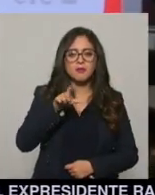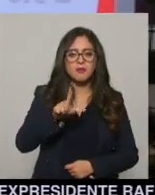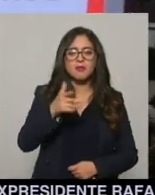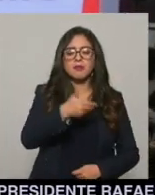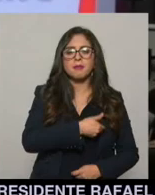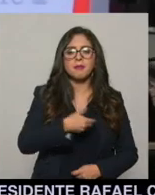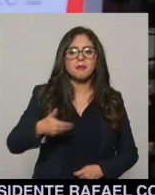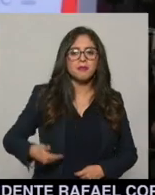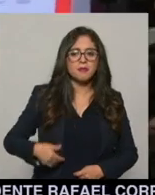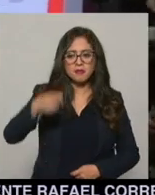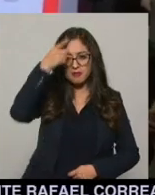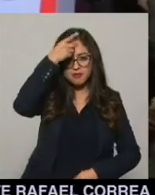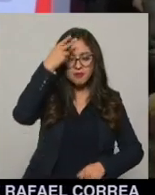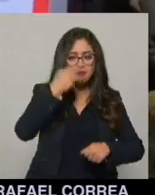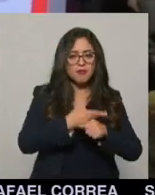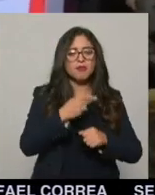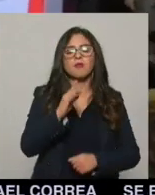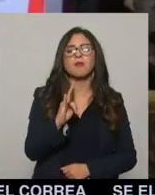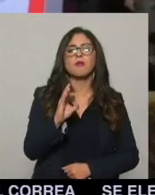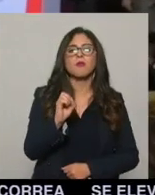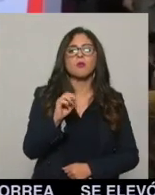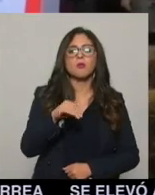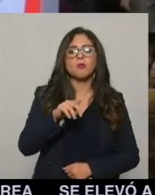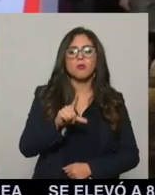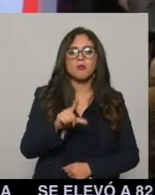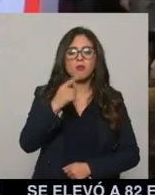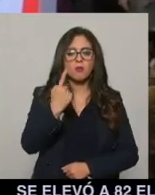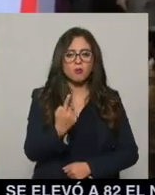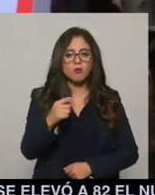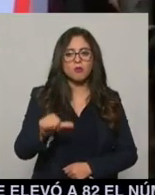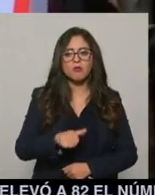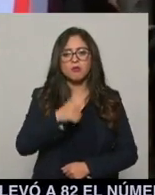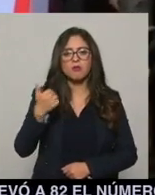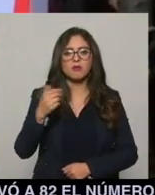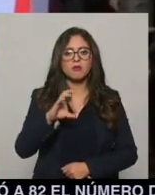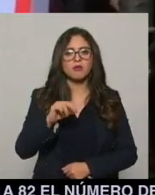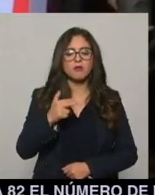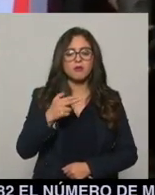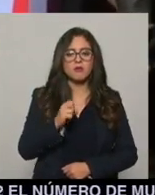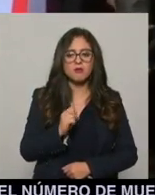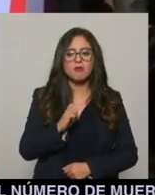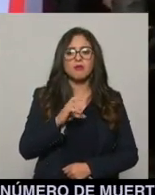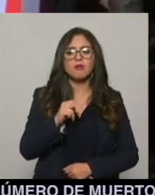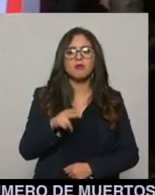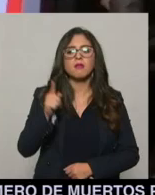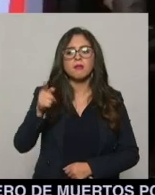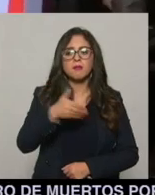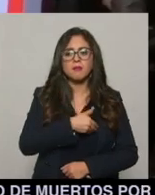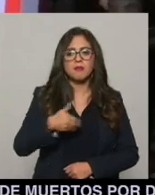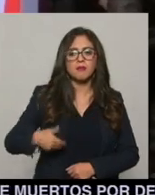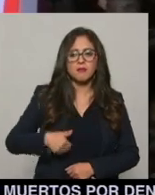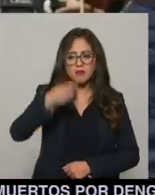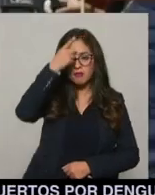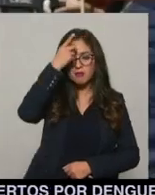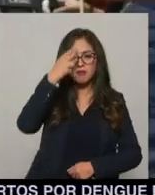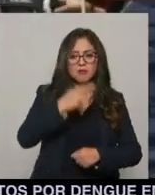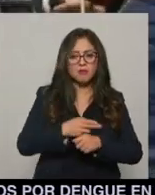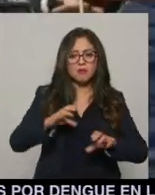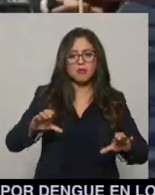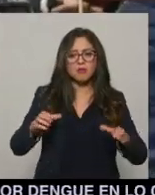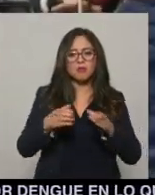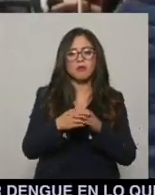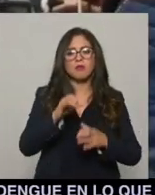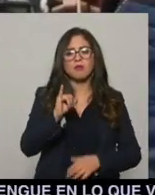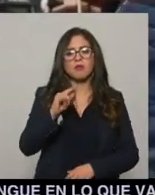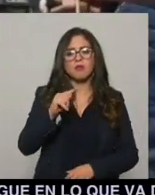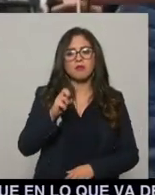presidente ejecutivo y director general de Fórmula 1, también Chasey Carey, y el presidente ejecutivo y director general de la Corporación